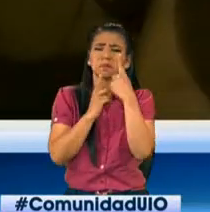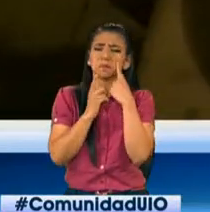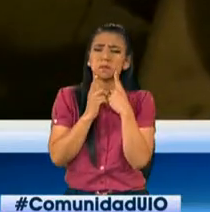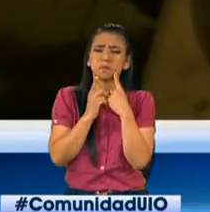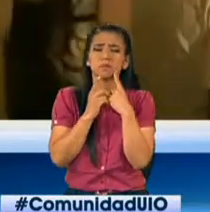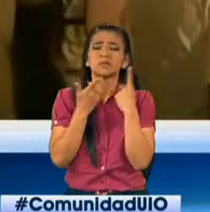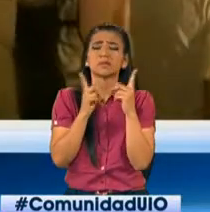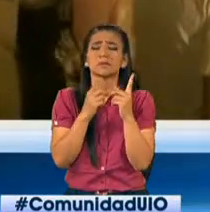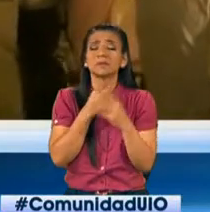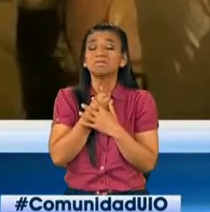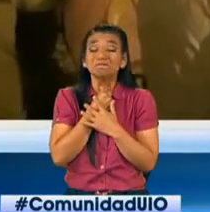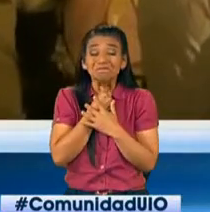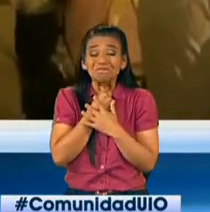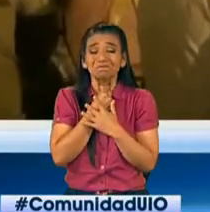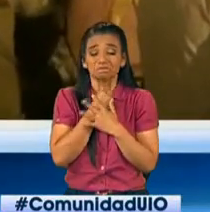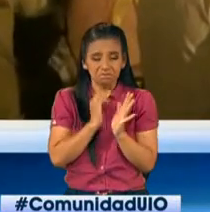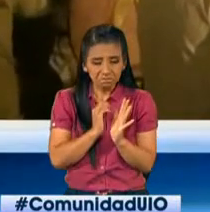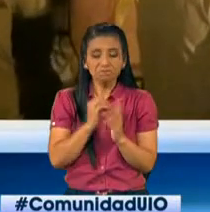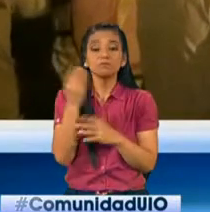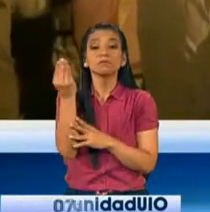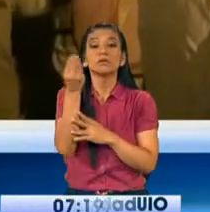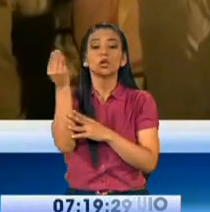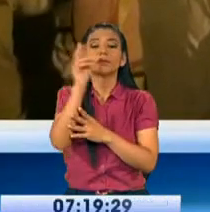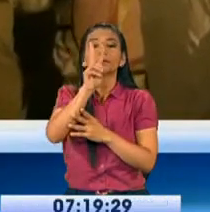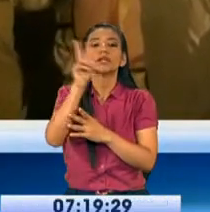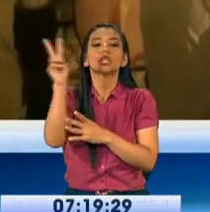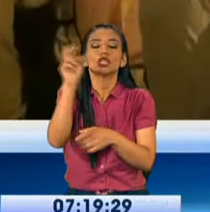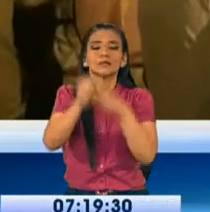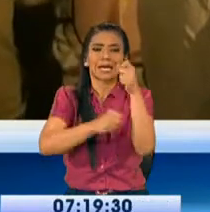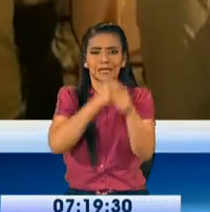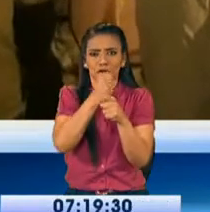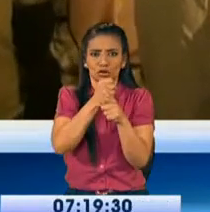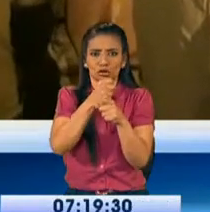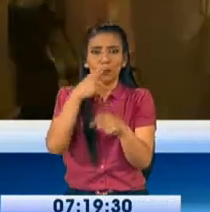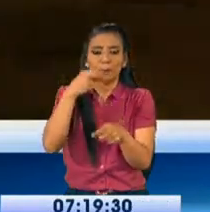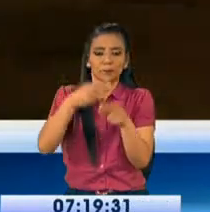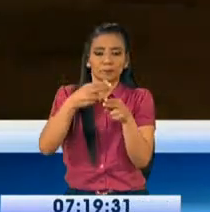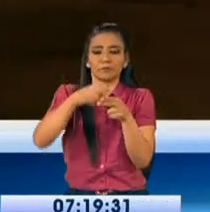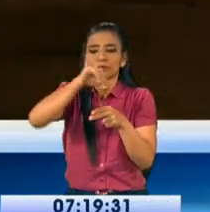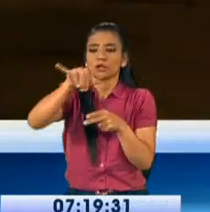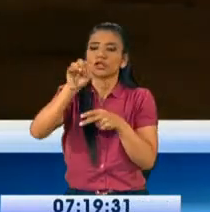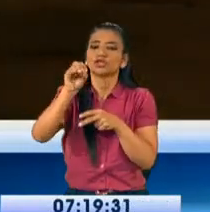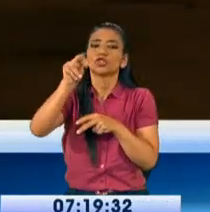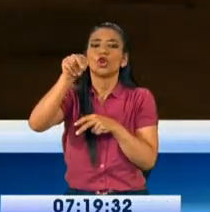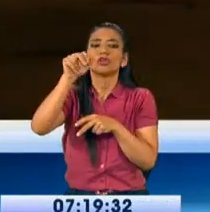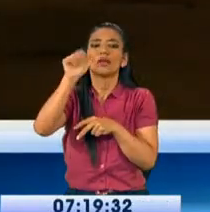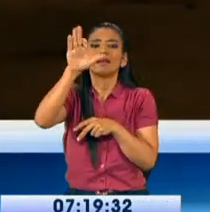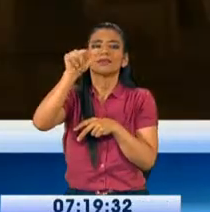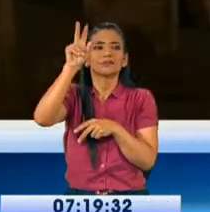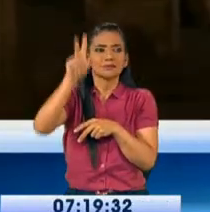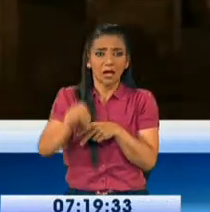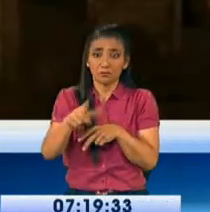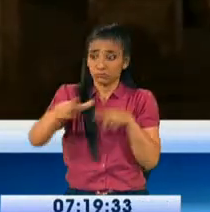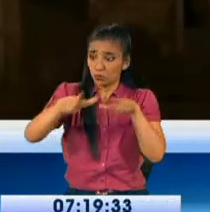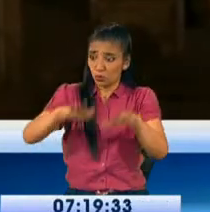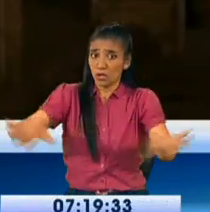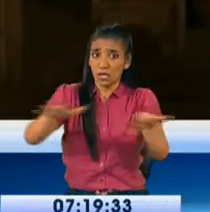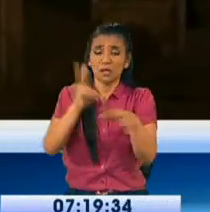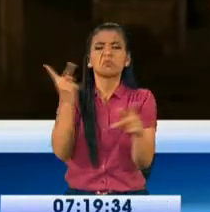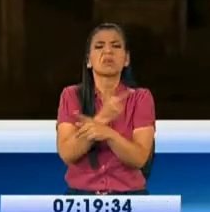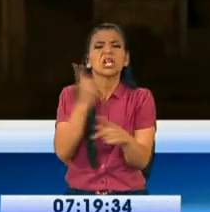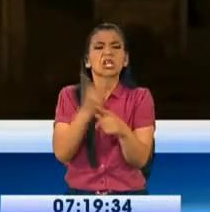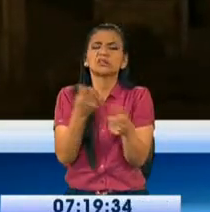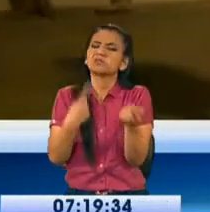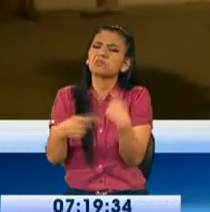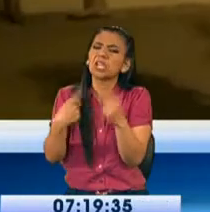la garganta. A sus 22 años, Jonathan Bajaña moría en manos de la delincuencia que asaltaba este punto de distribución de bebidas